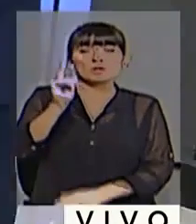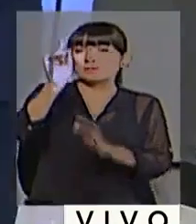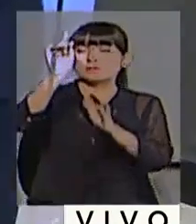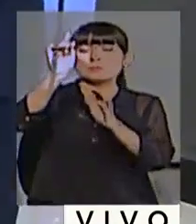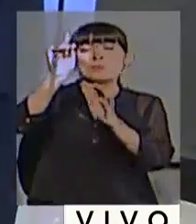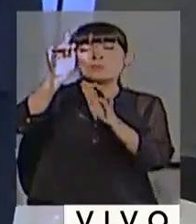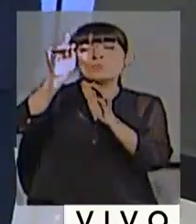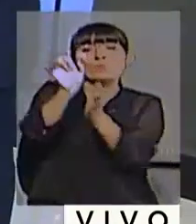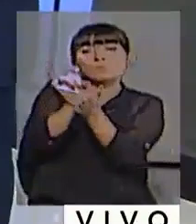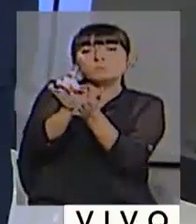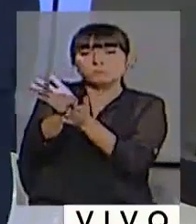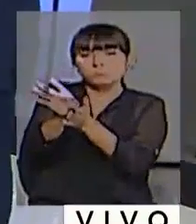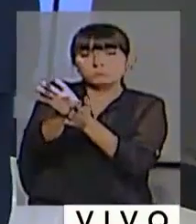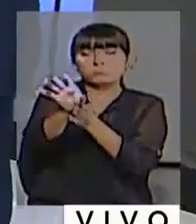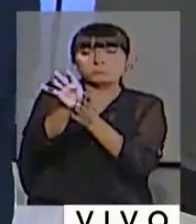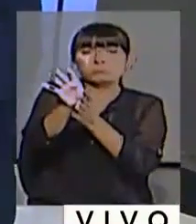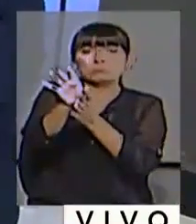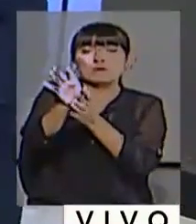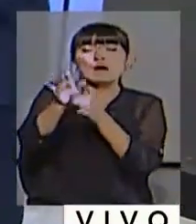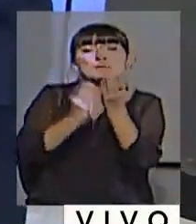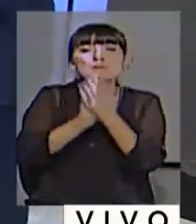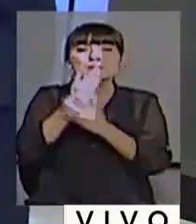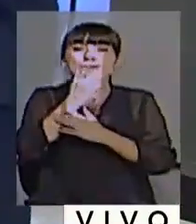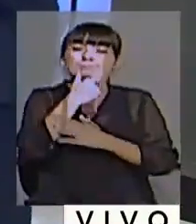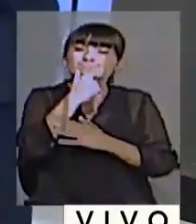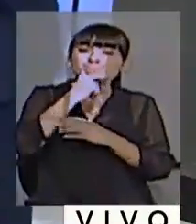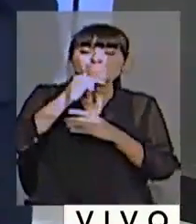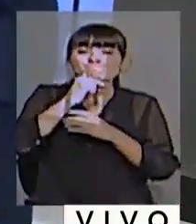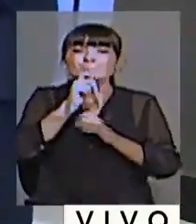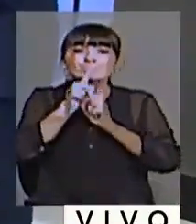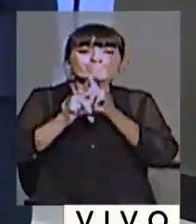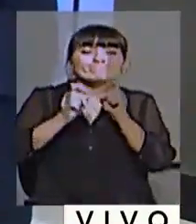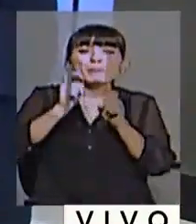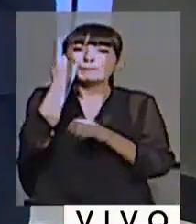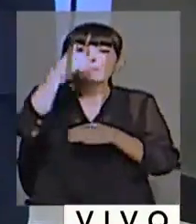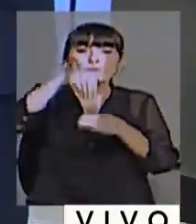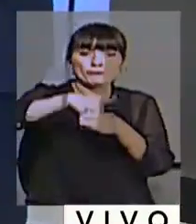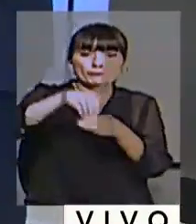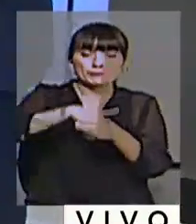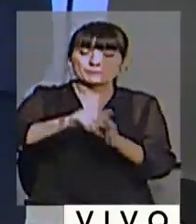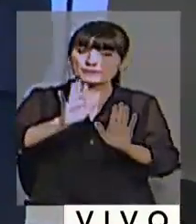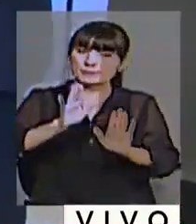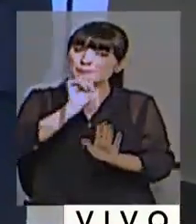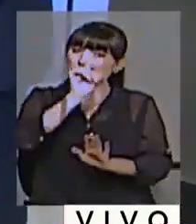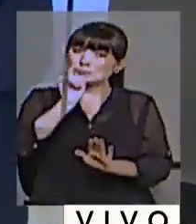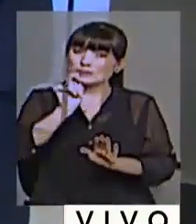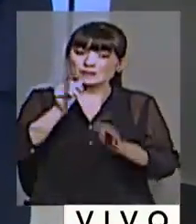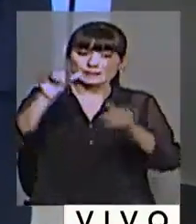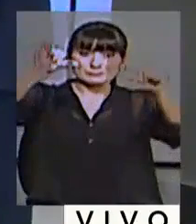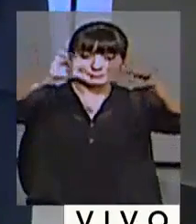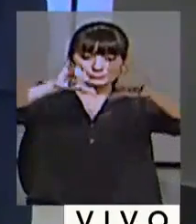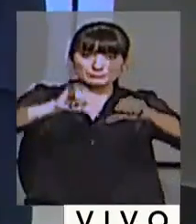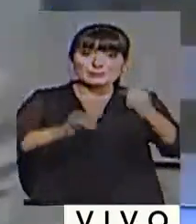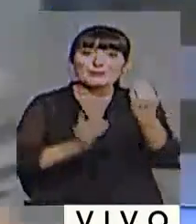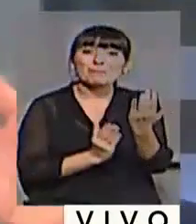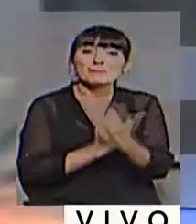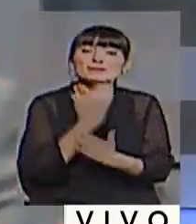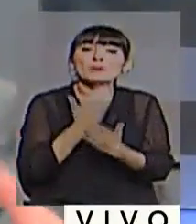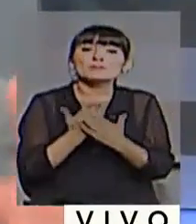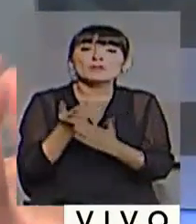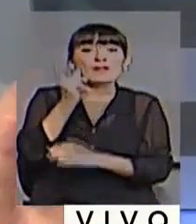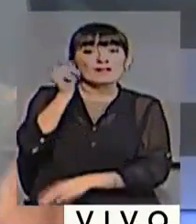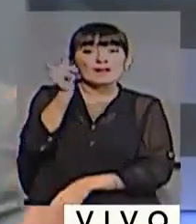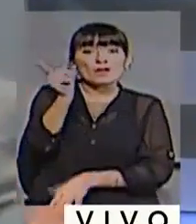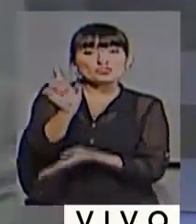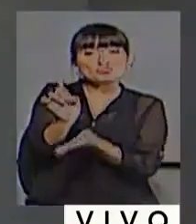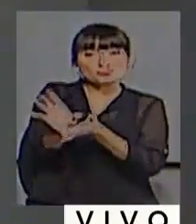y empieza, ahí se empiezan a cuestionar más las primarias y en el fondo... La pregunta es, ¿la crisis comienza con la bajada del agua? ¿O venía, obviamente,